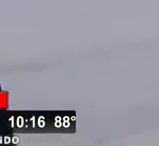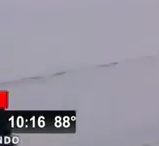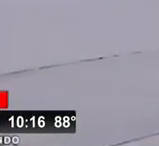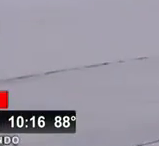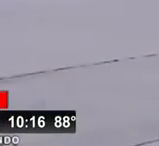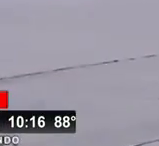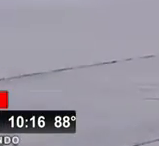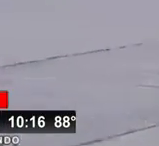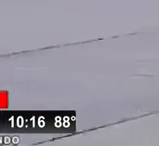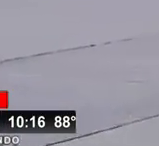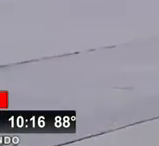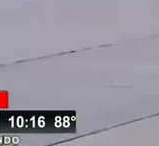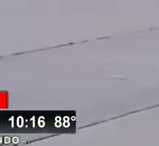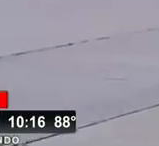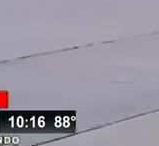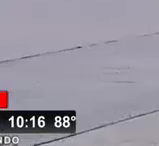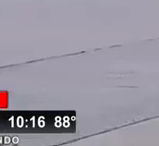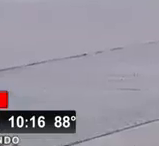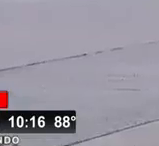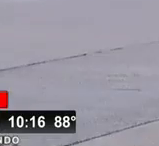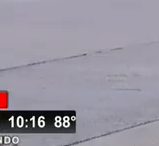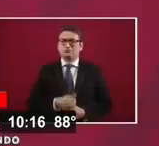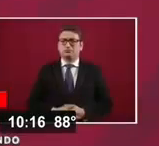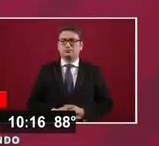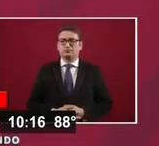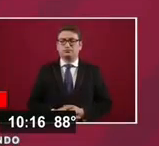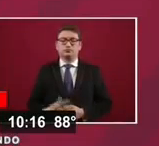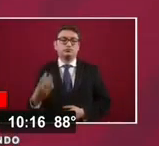y así fue como respondió.